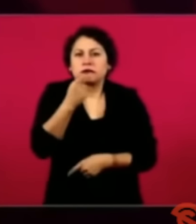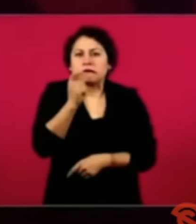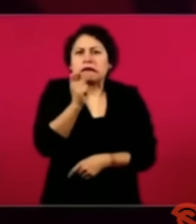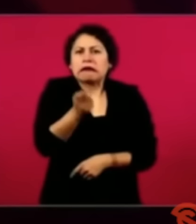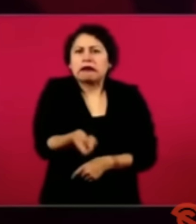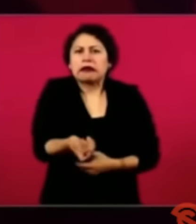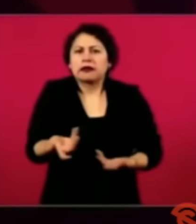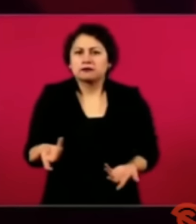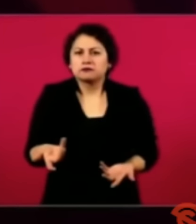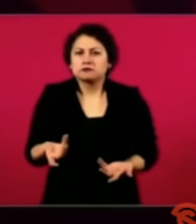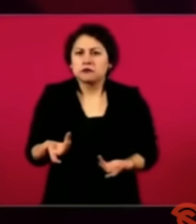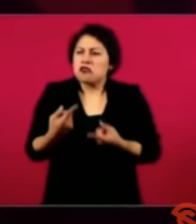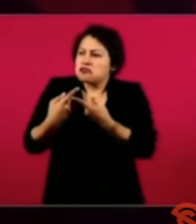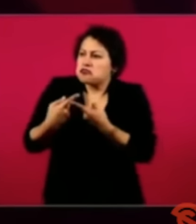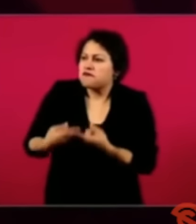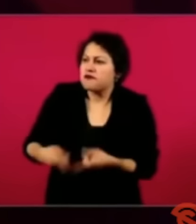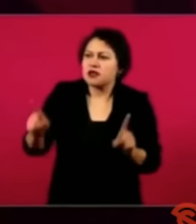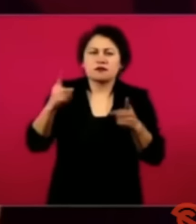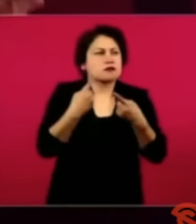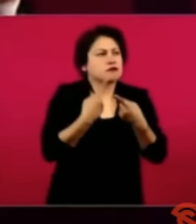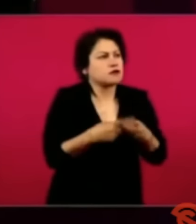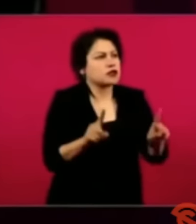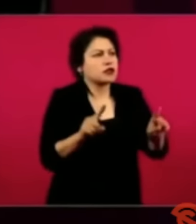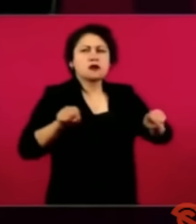diferir, a pesar de que